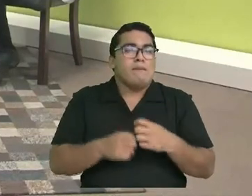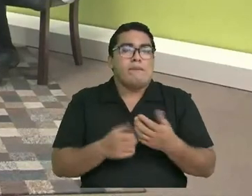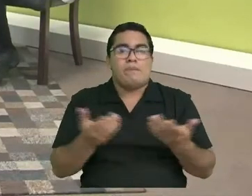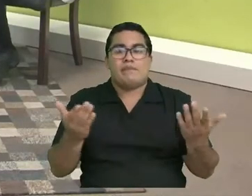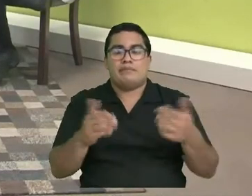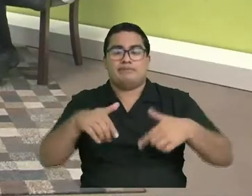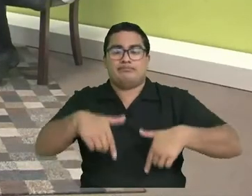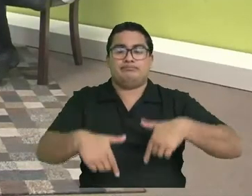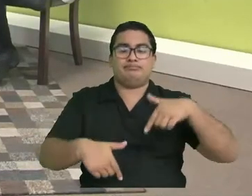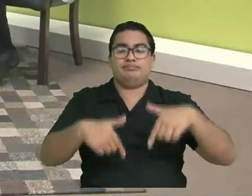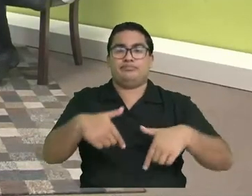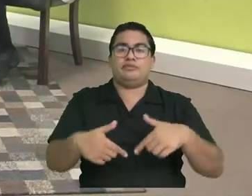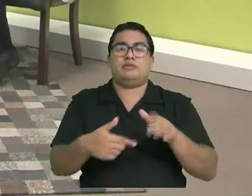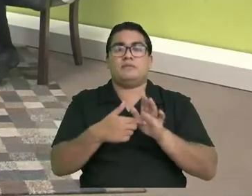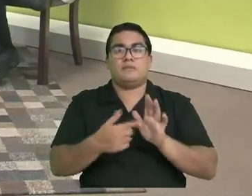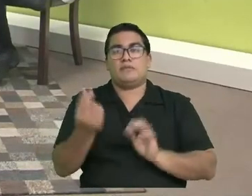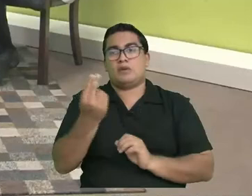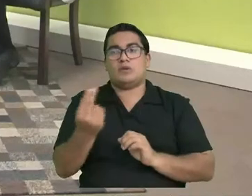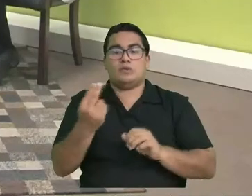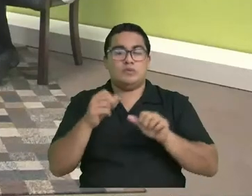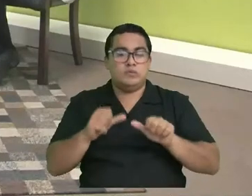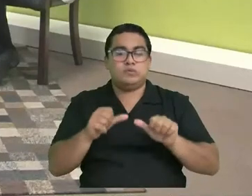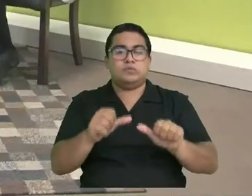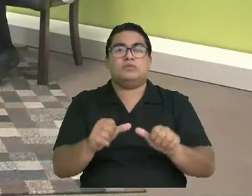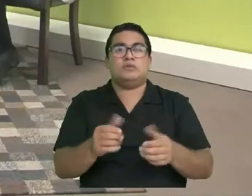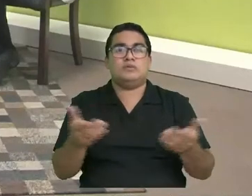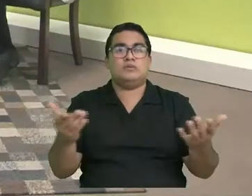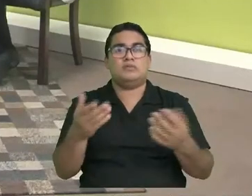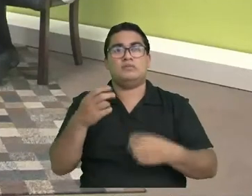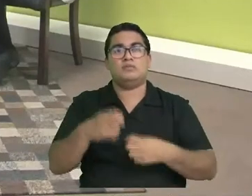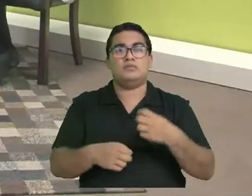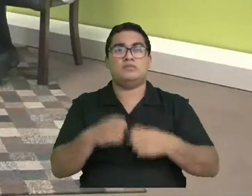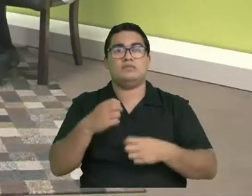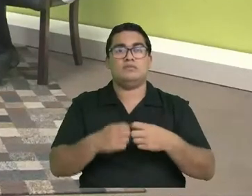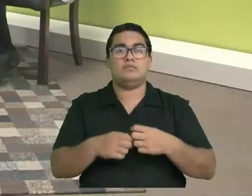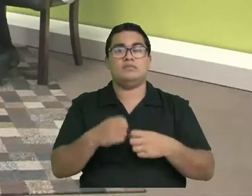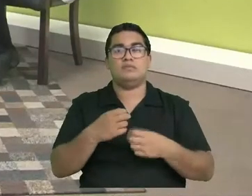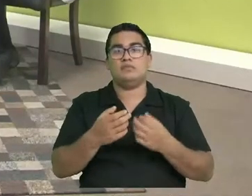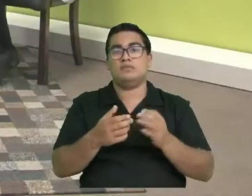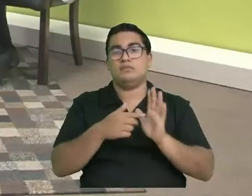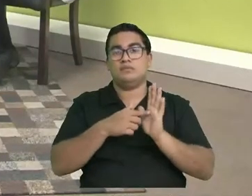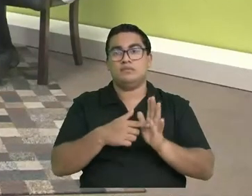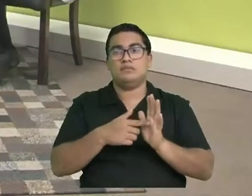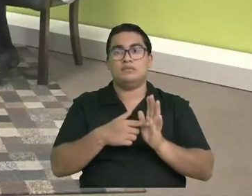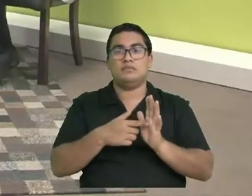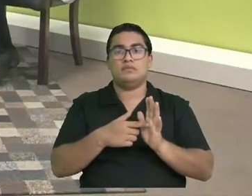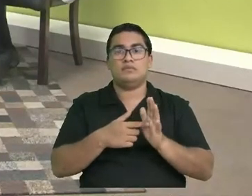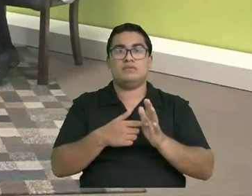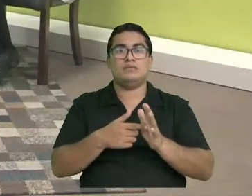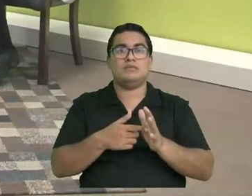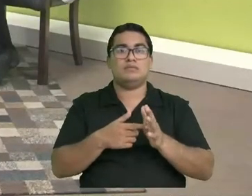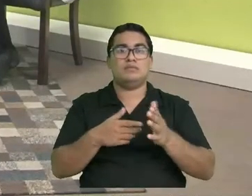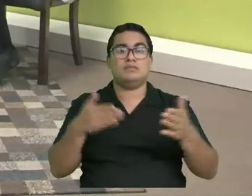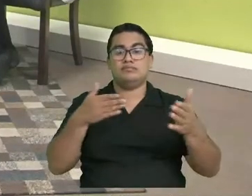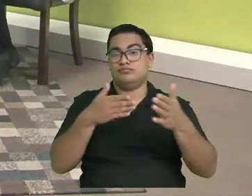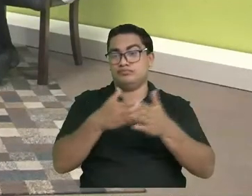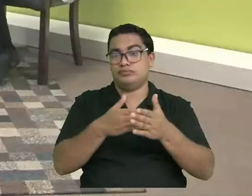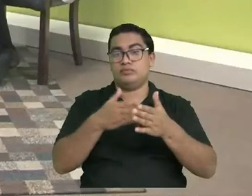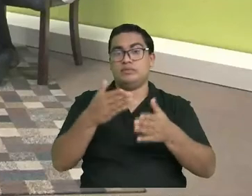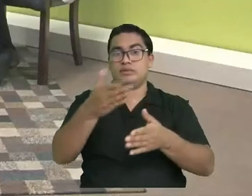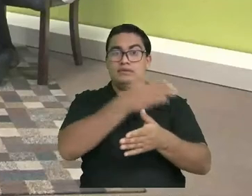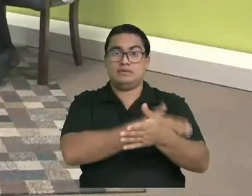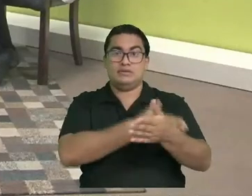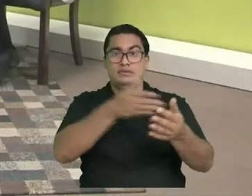tacones en el uso prolongado a la postura? Usted me decía cuando estábamos fuera de cámara que la postura es